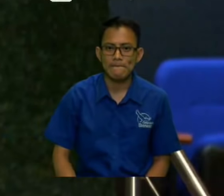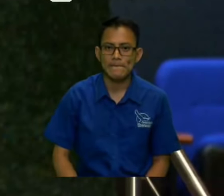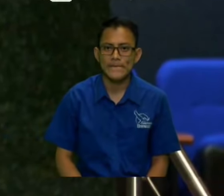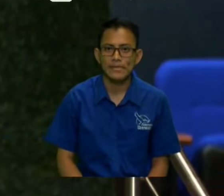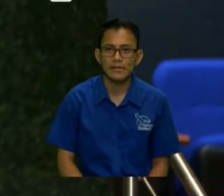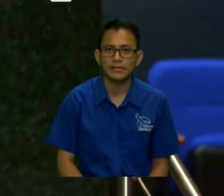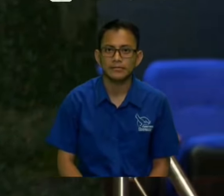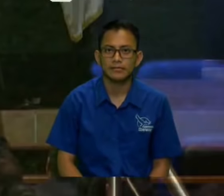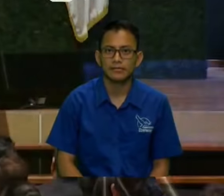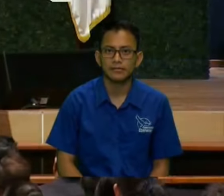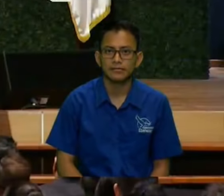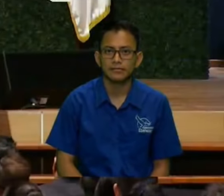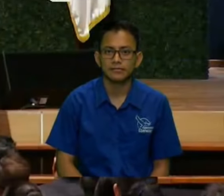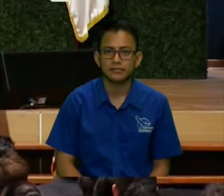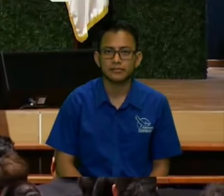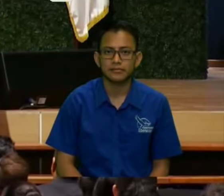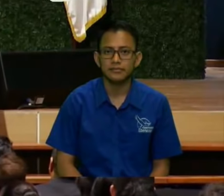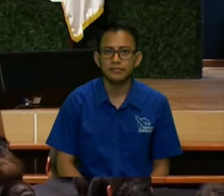Mire, pues vamos a hacer una cosa.